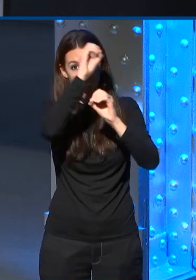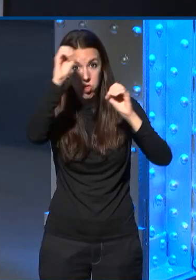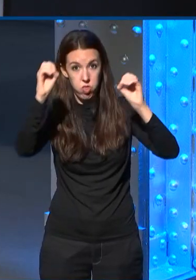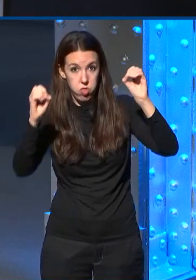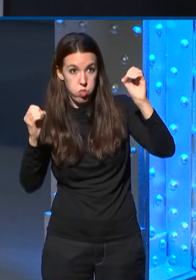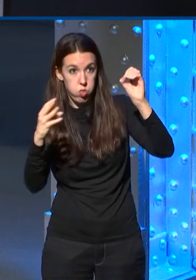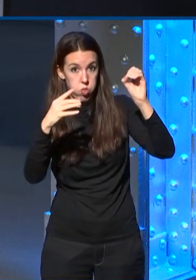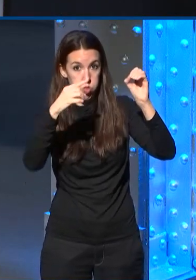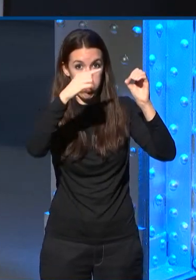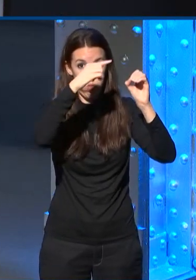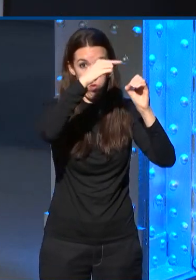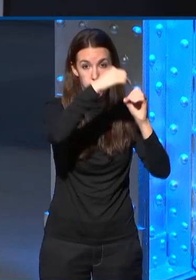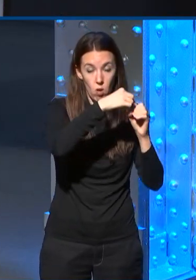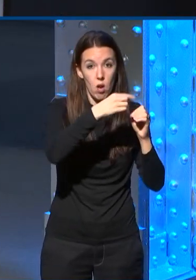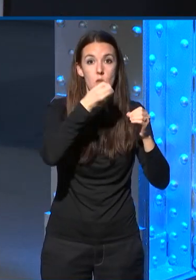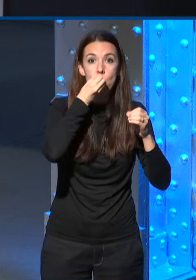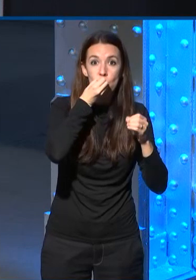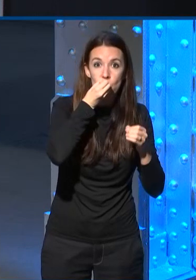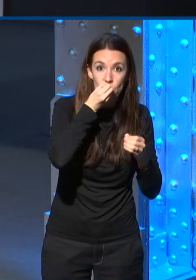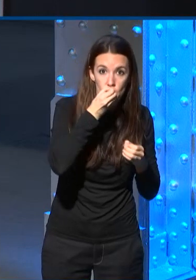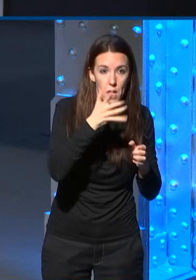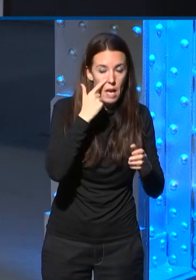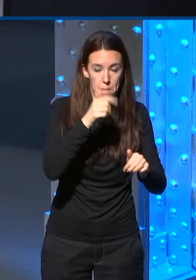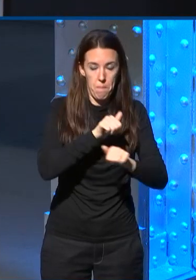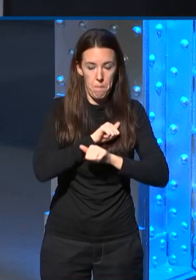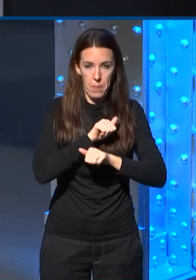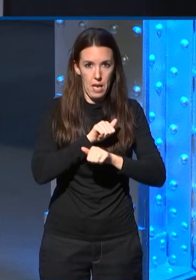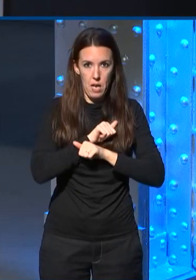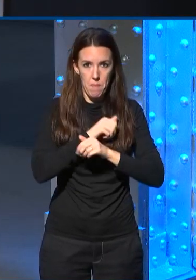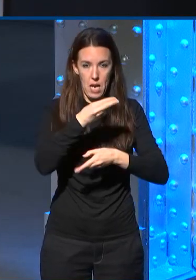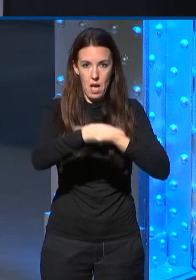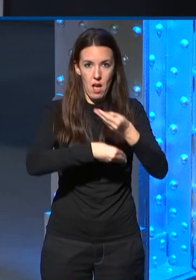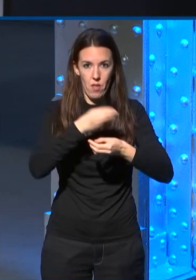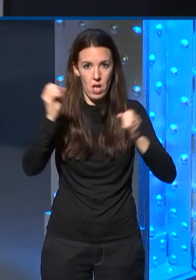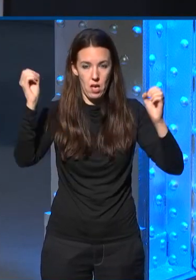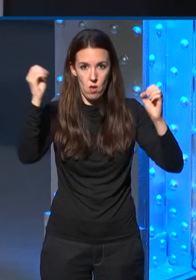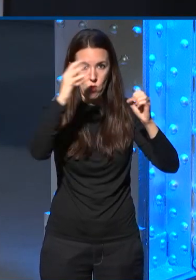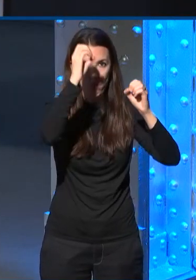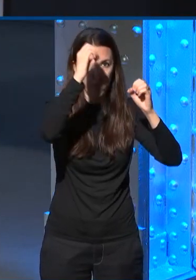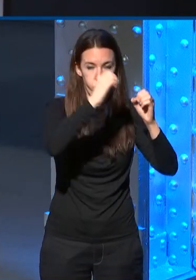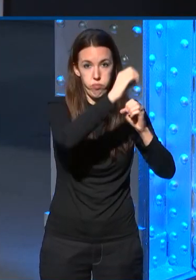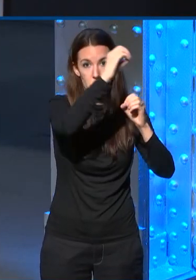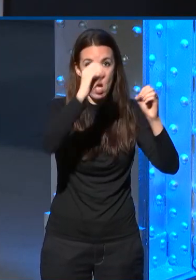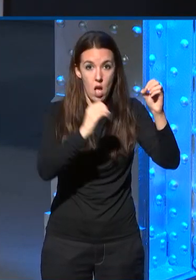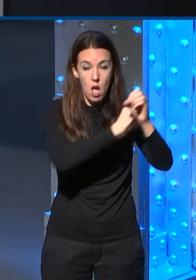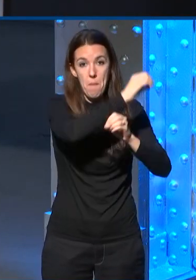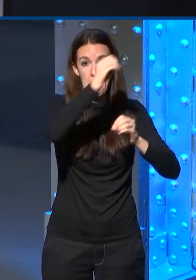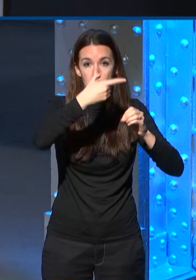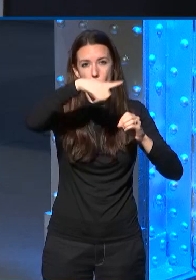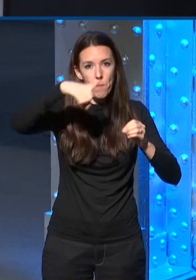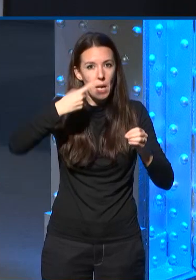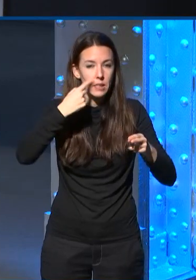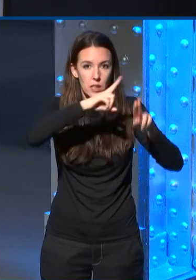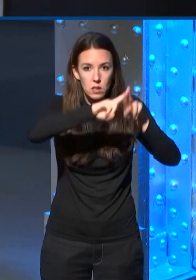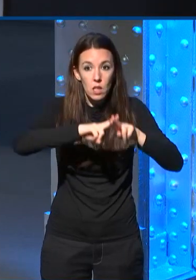camino a Phobos. Ah, muy bien, pues además llegaba a Phobos. No, espera, espera. Desplegaba un orbitador en torno a Phobos y estaba unos meses estudiando Phobos. Bueno, pues muy